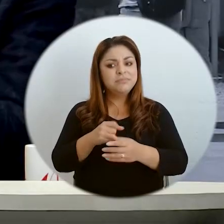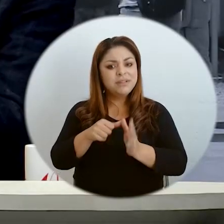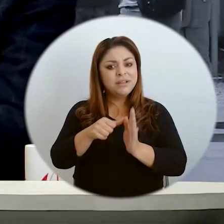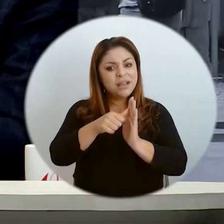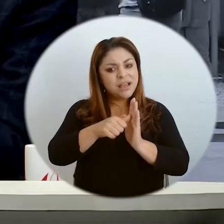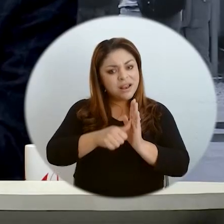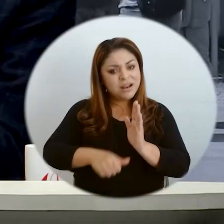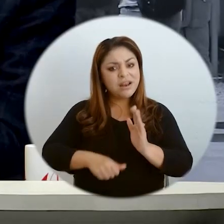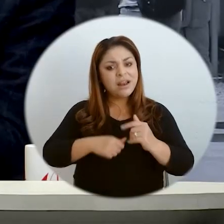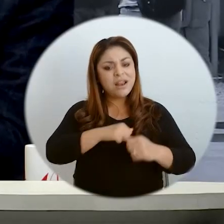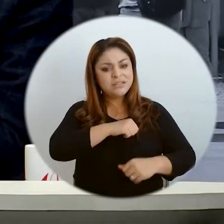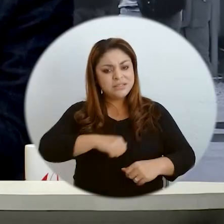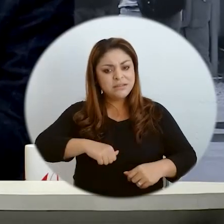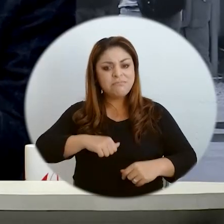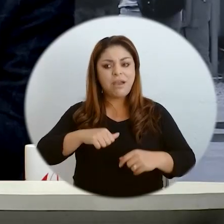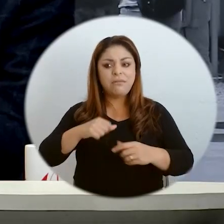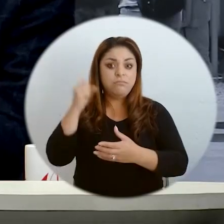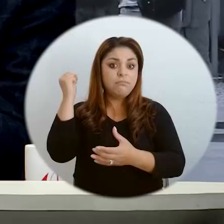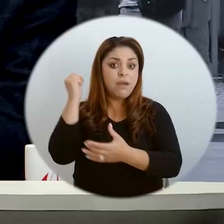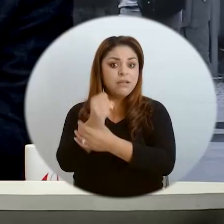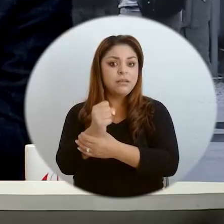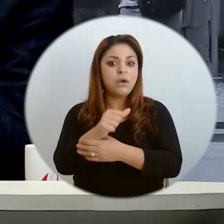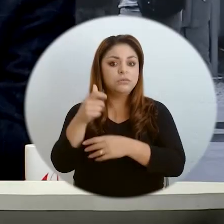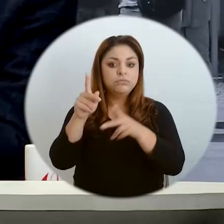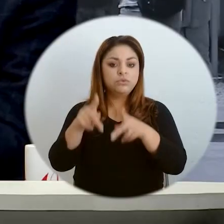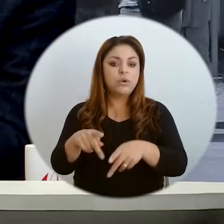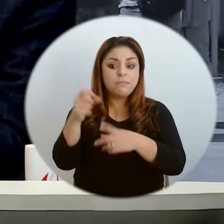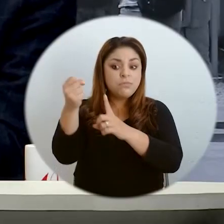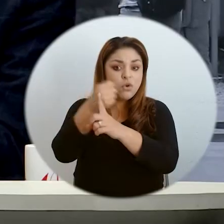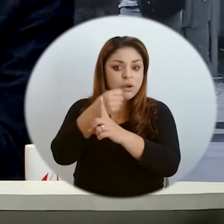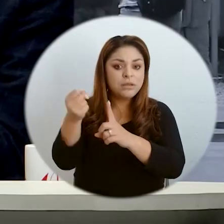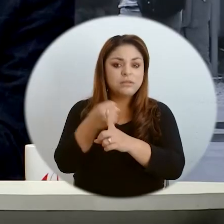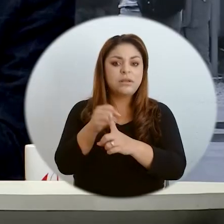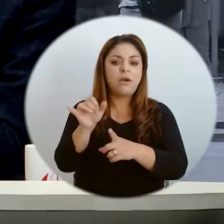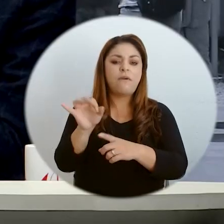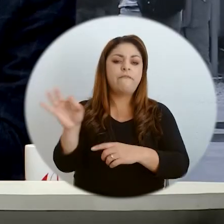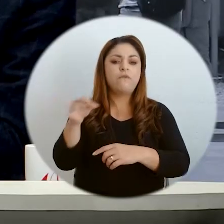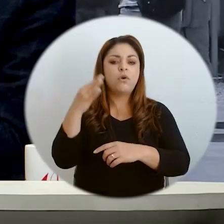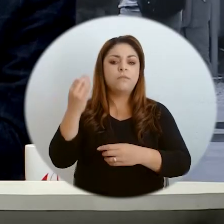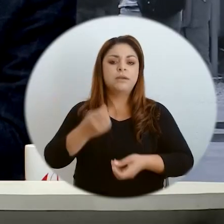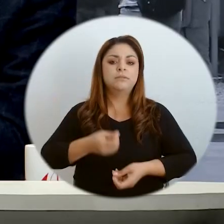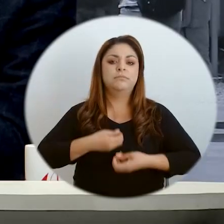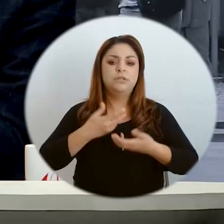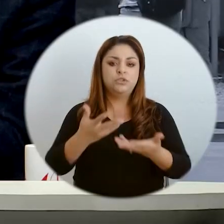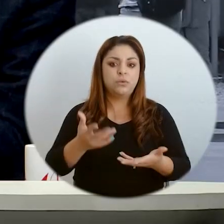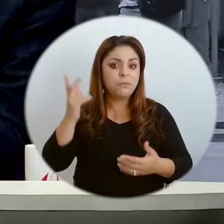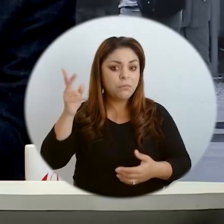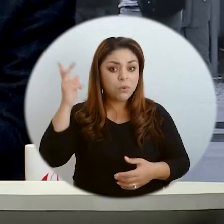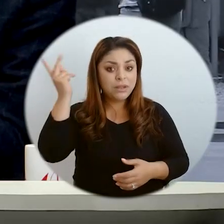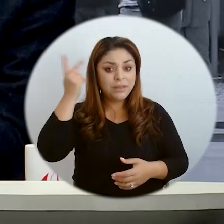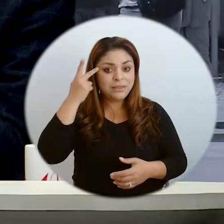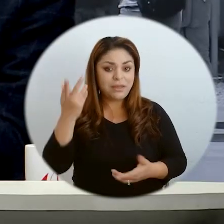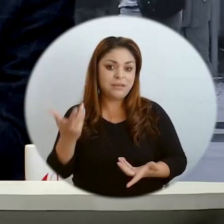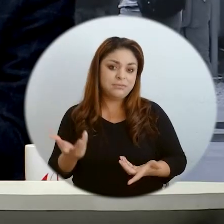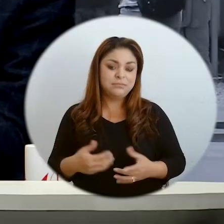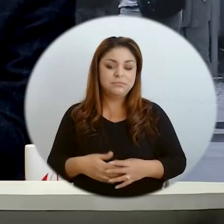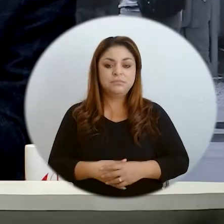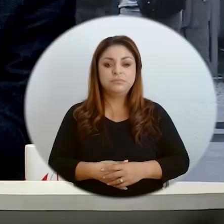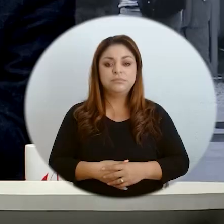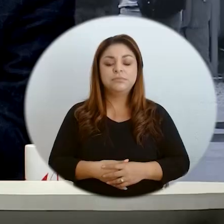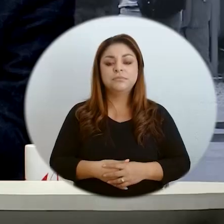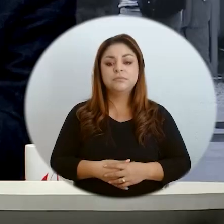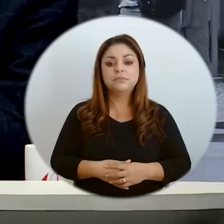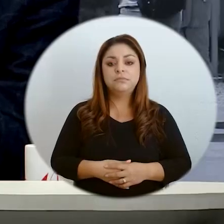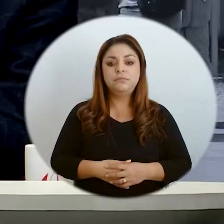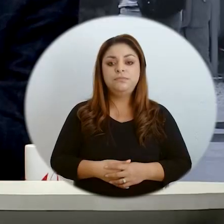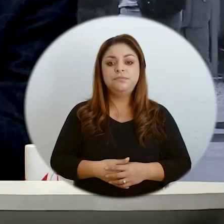lastiman, matan a otras personas, o sea, van más allá, recurren a la violencia como forma de expresión política.